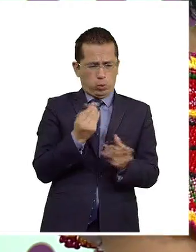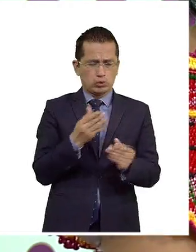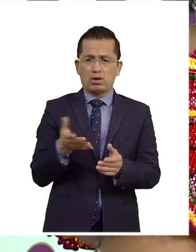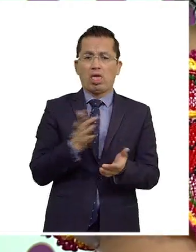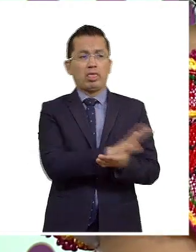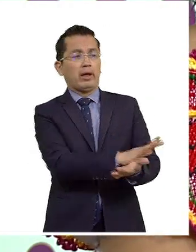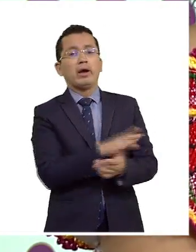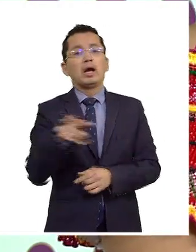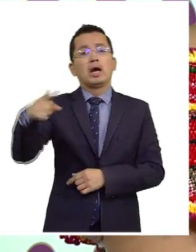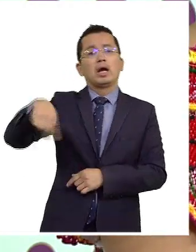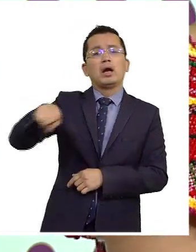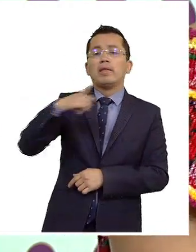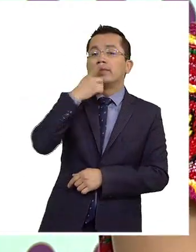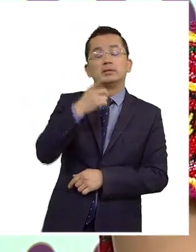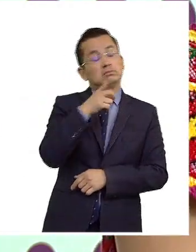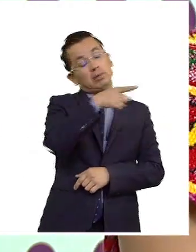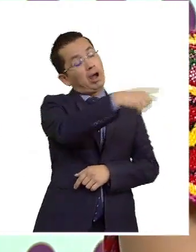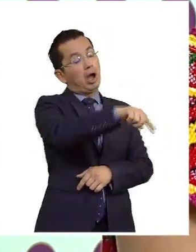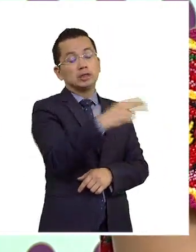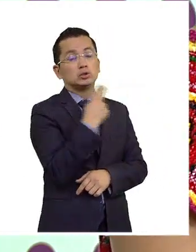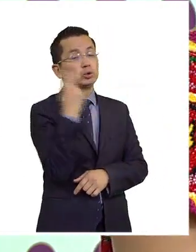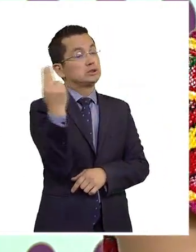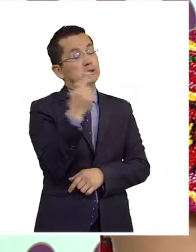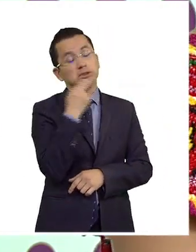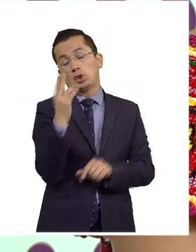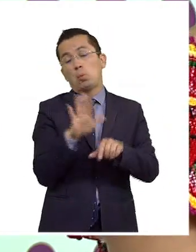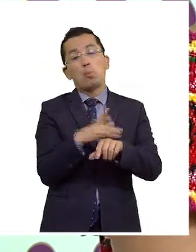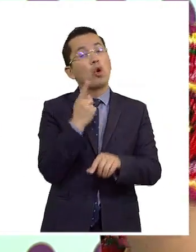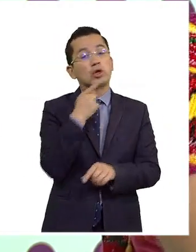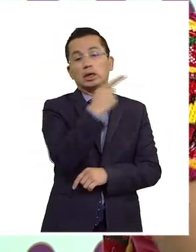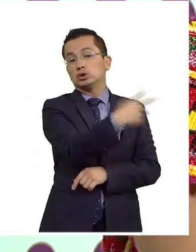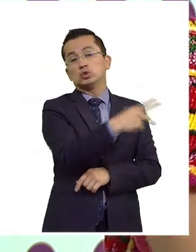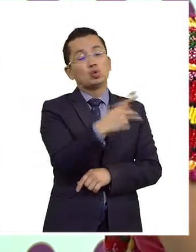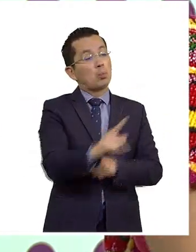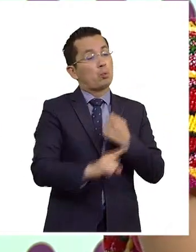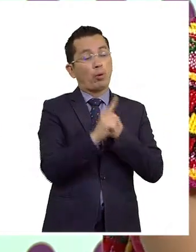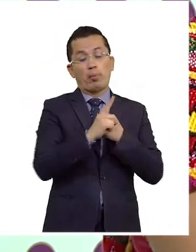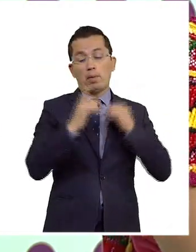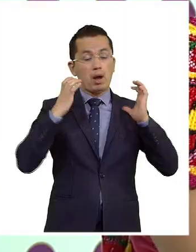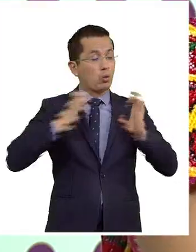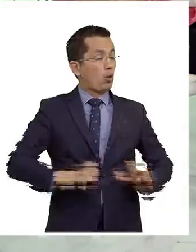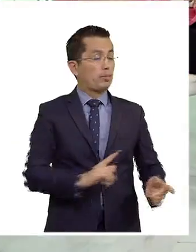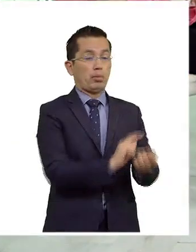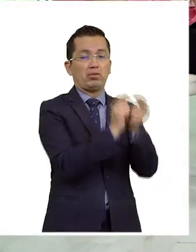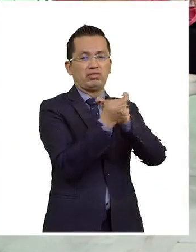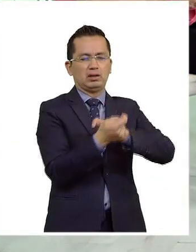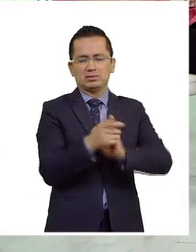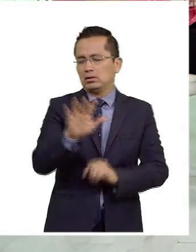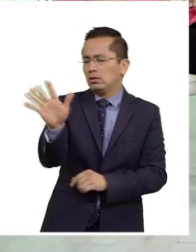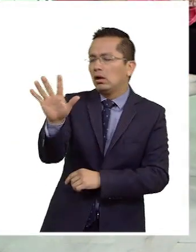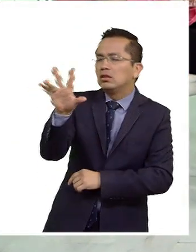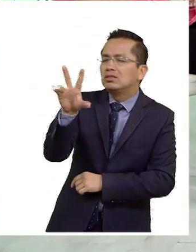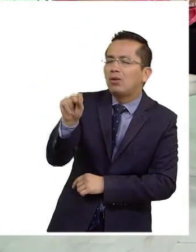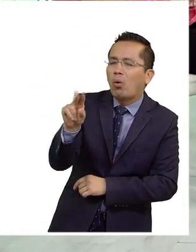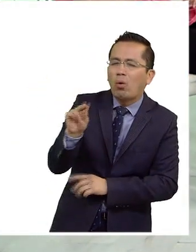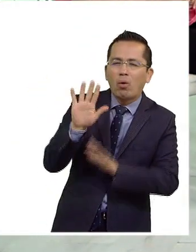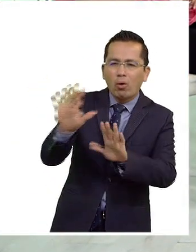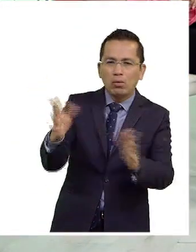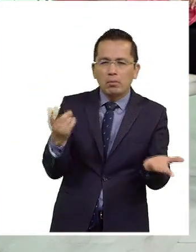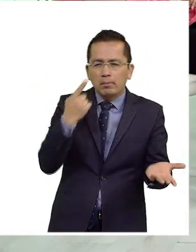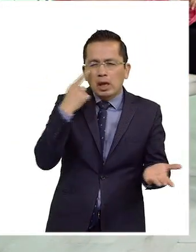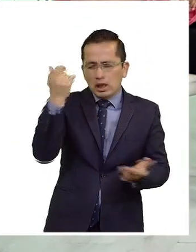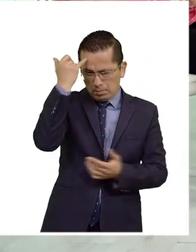seguramente tienen mayor índice de suicidio porque son trans. No, perdón, si todos los días tenemos que yo tengo